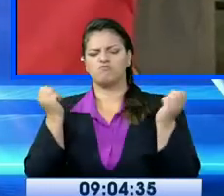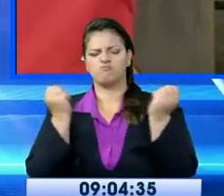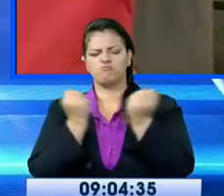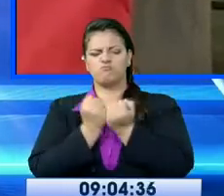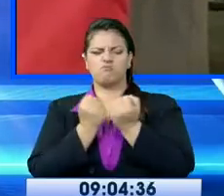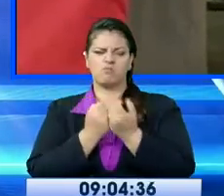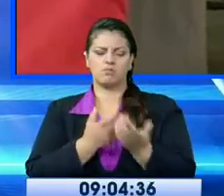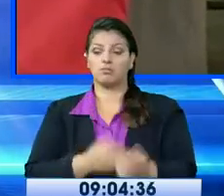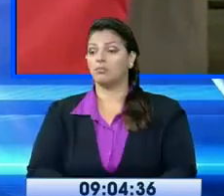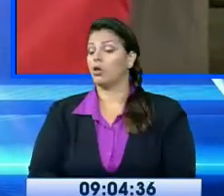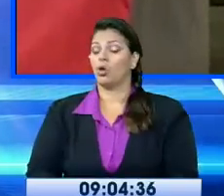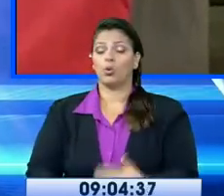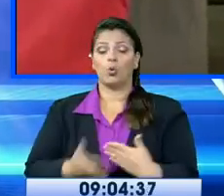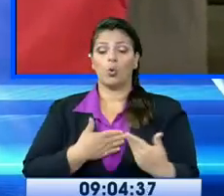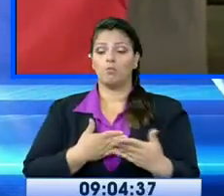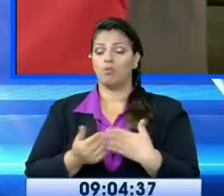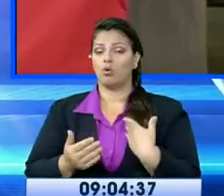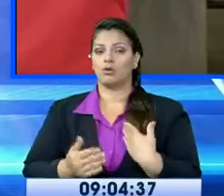Enrique.